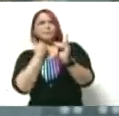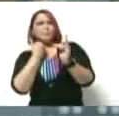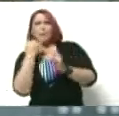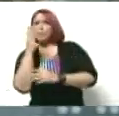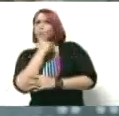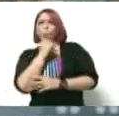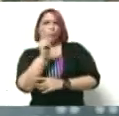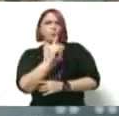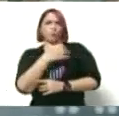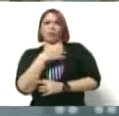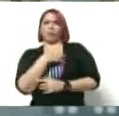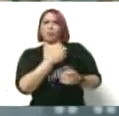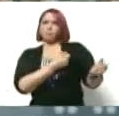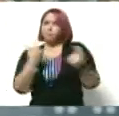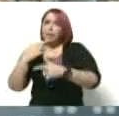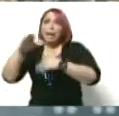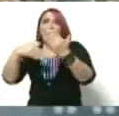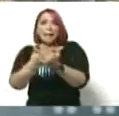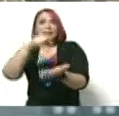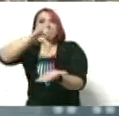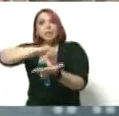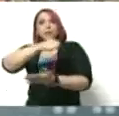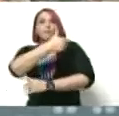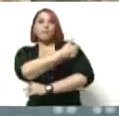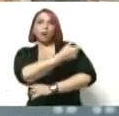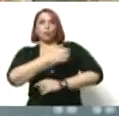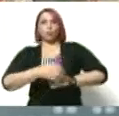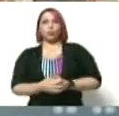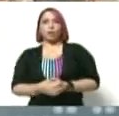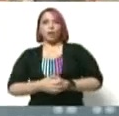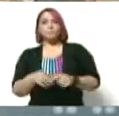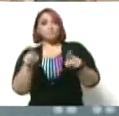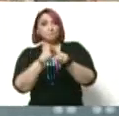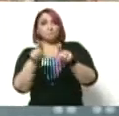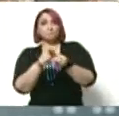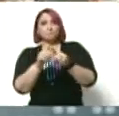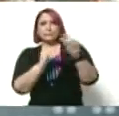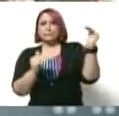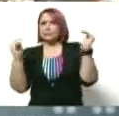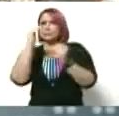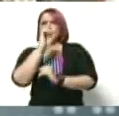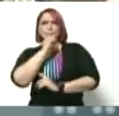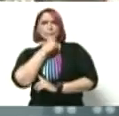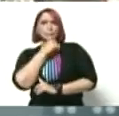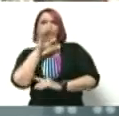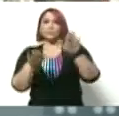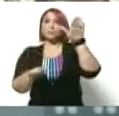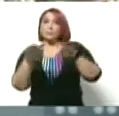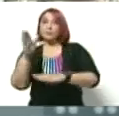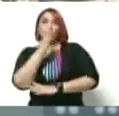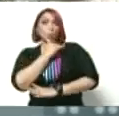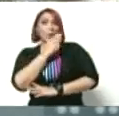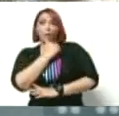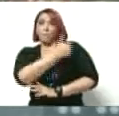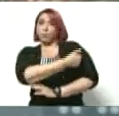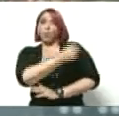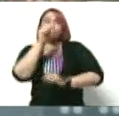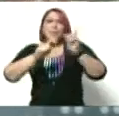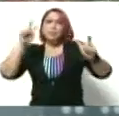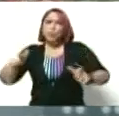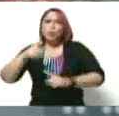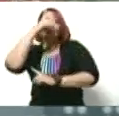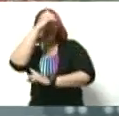trasladarse a un centro de vacunación igual a adultos mayores que aún no se hayan vacunado personas con alguna